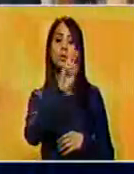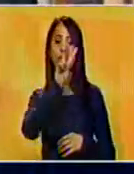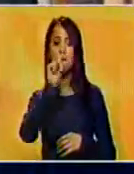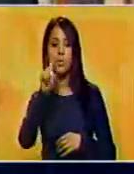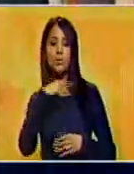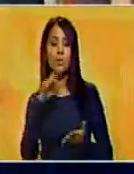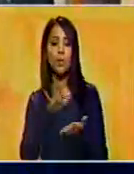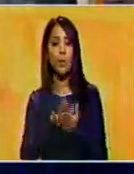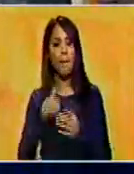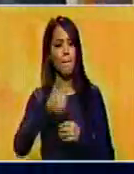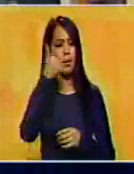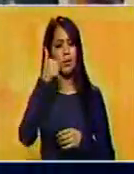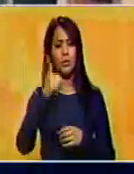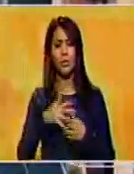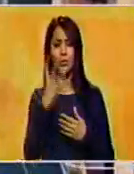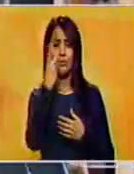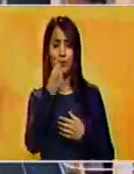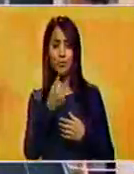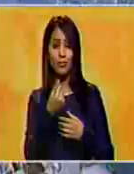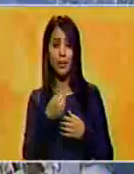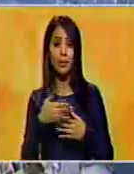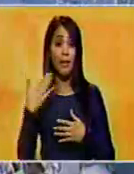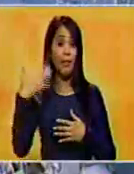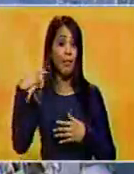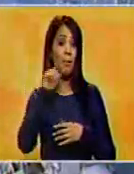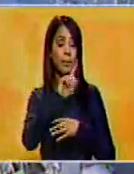la mayor cifra de muertes desde el sismo de 1985